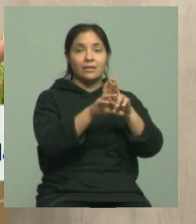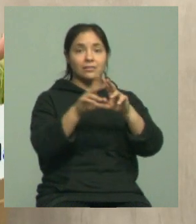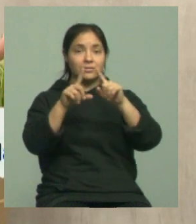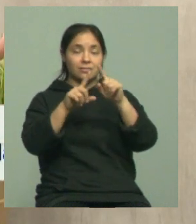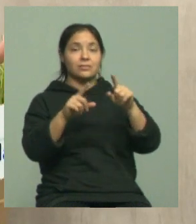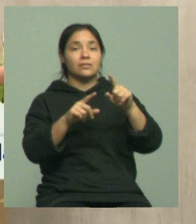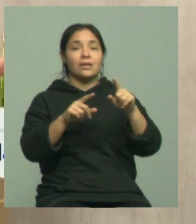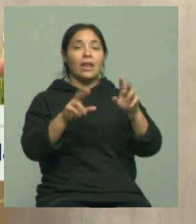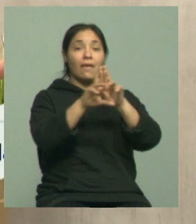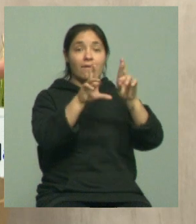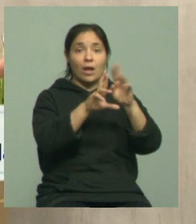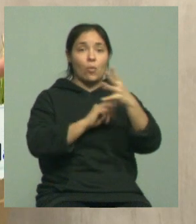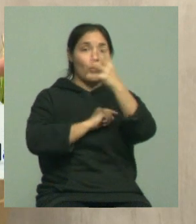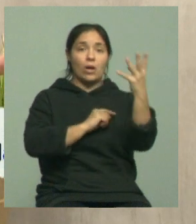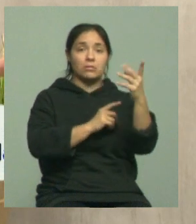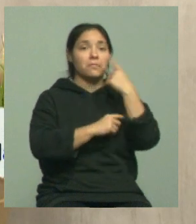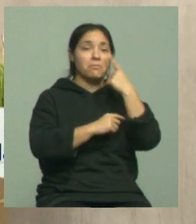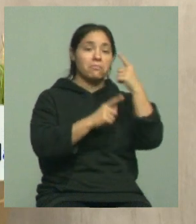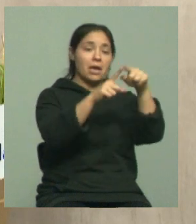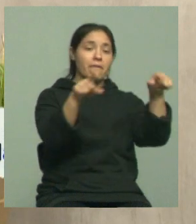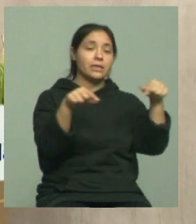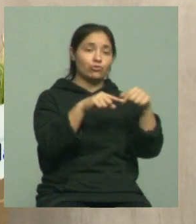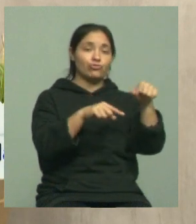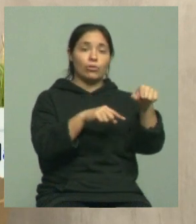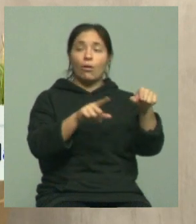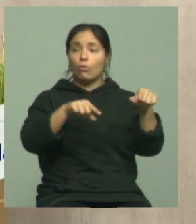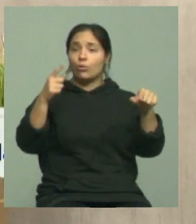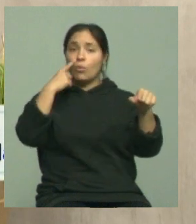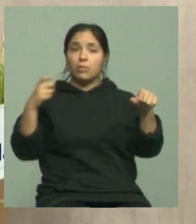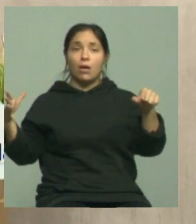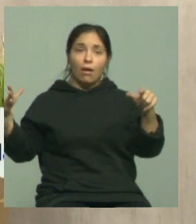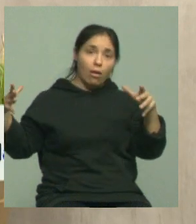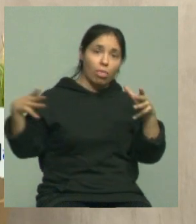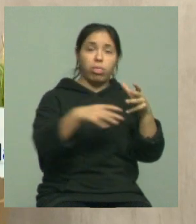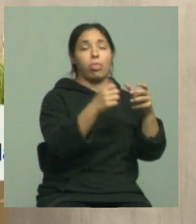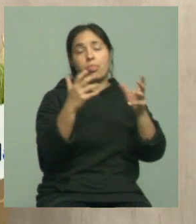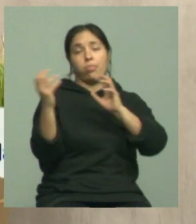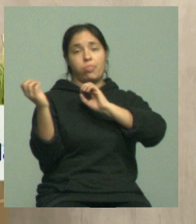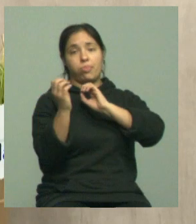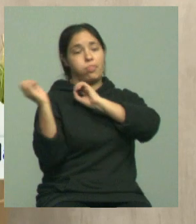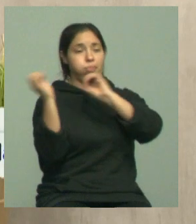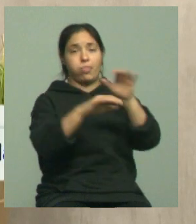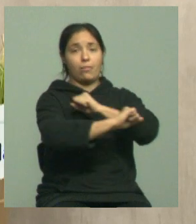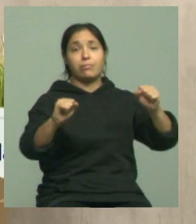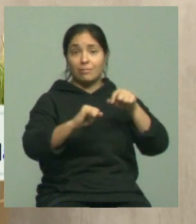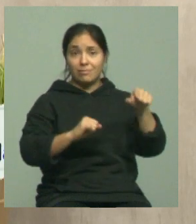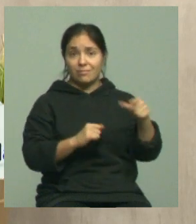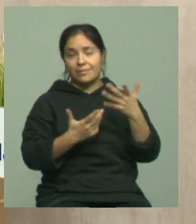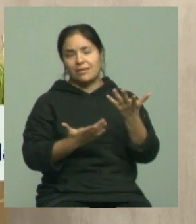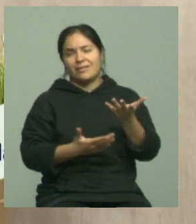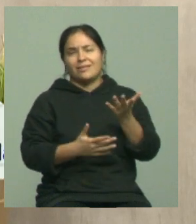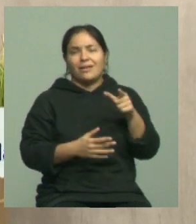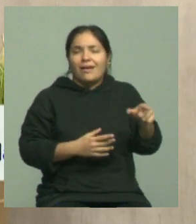4 lesbianas no es más que un crimen de odio. No lo podemos pensar de otra manera. Es una población históricamente